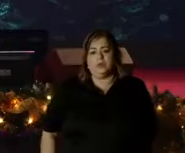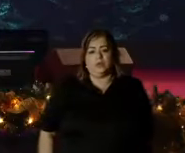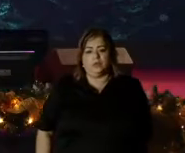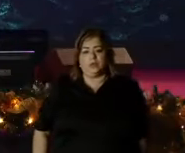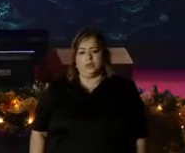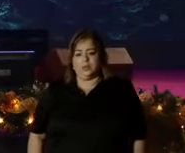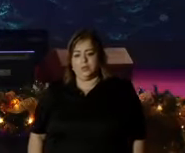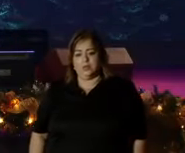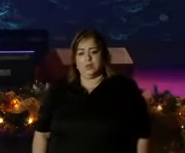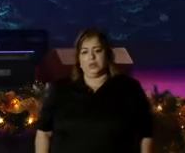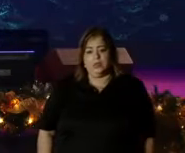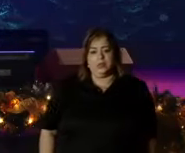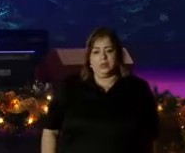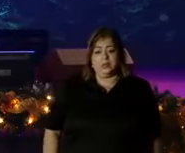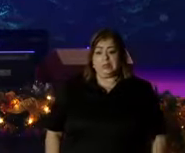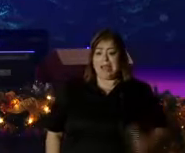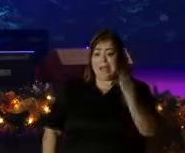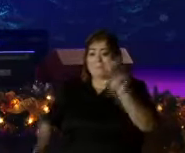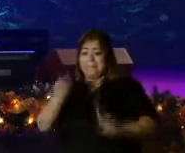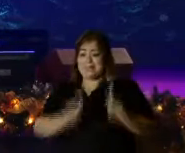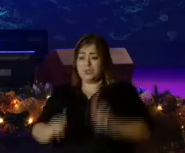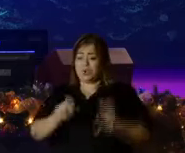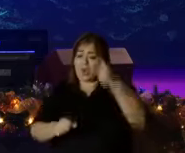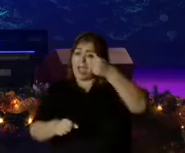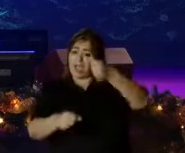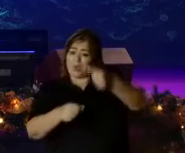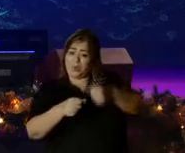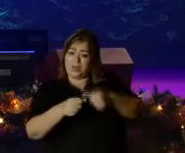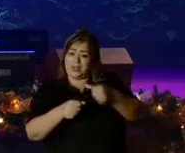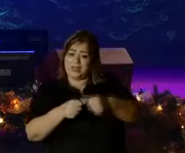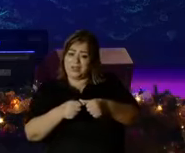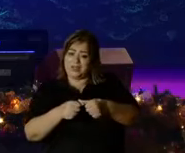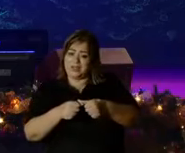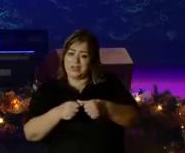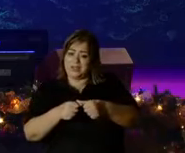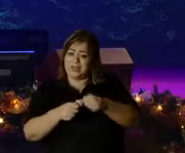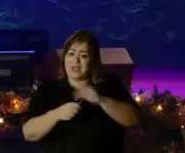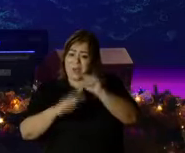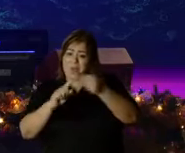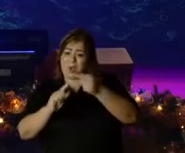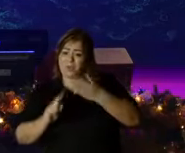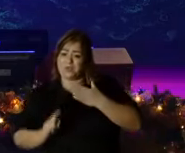y que se recuerde de mí